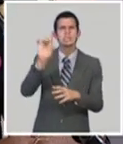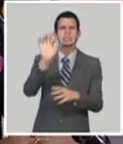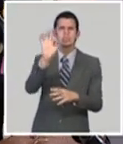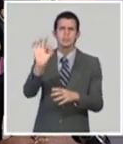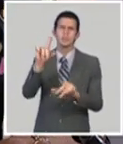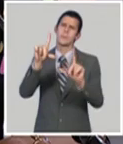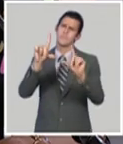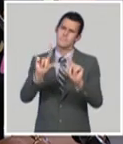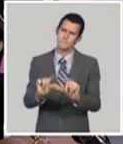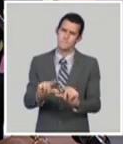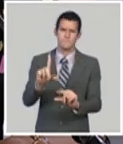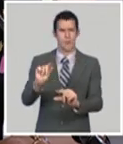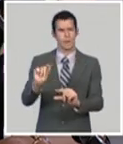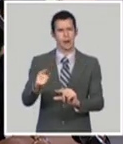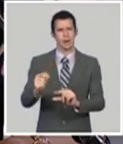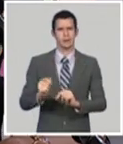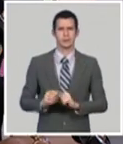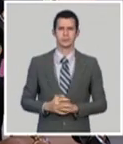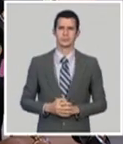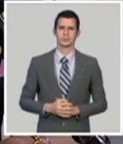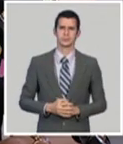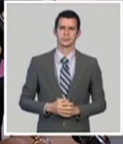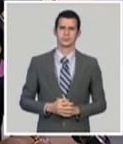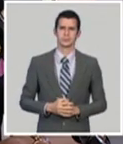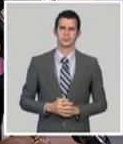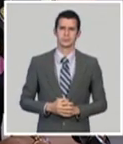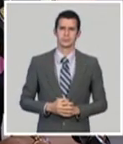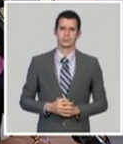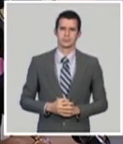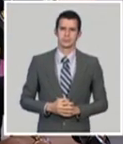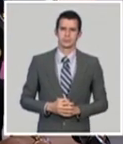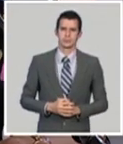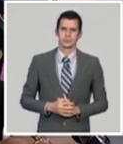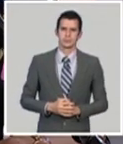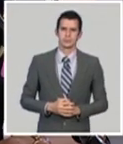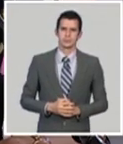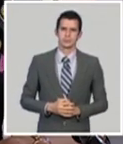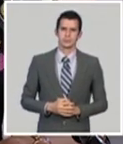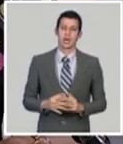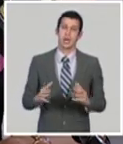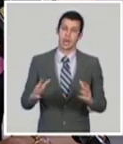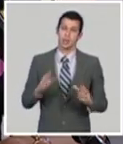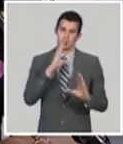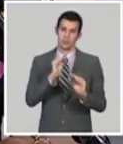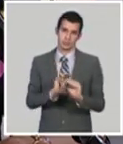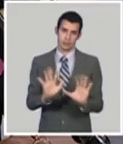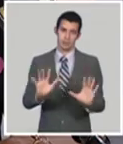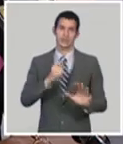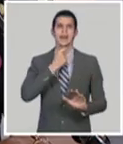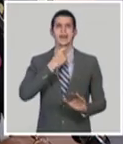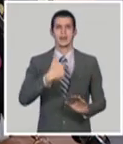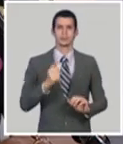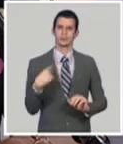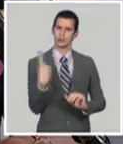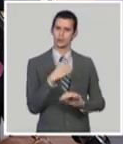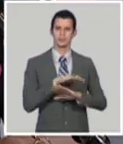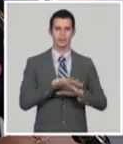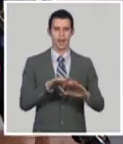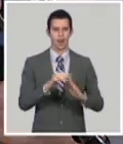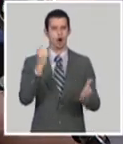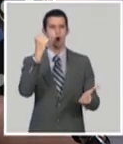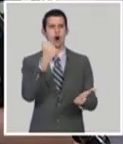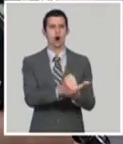que nosotros tenemos que tener en cuenta que si aún así con estos ajustes y lo queremos reiterar